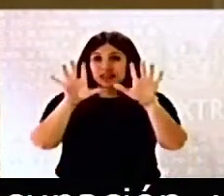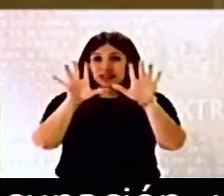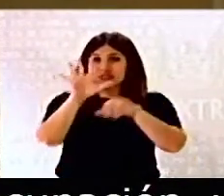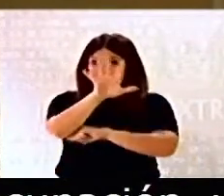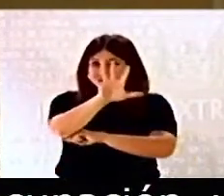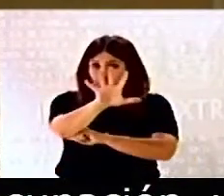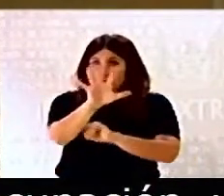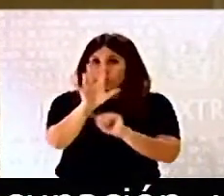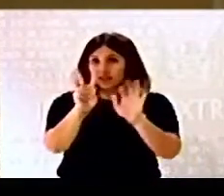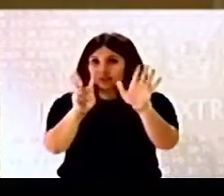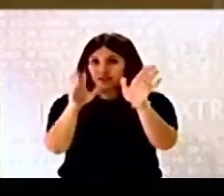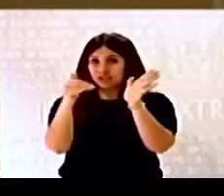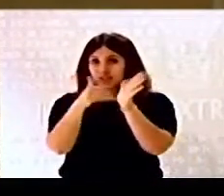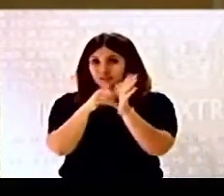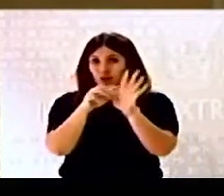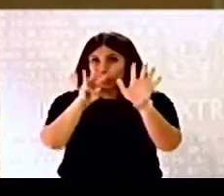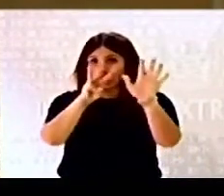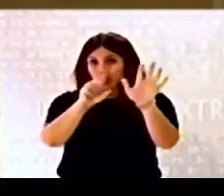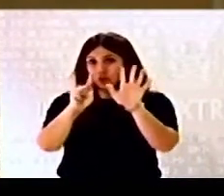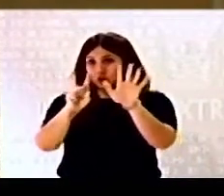57.873 lo hemos emitido por vía digital